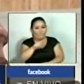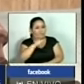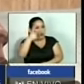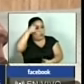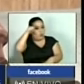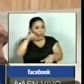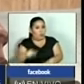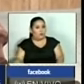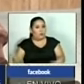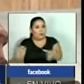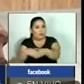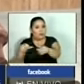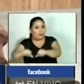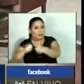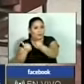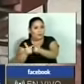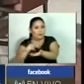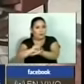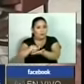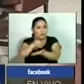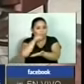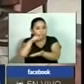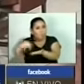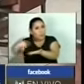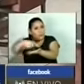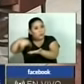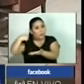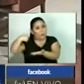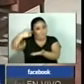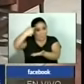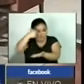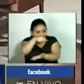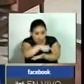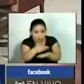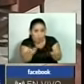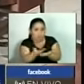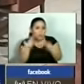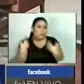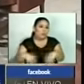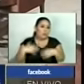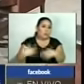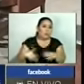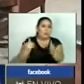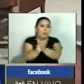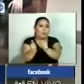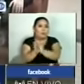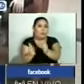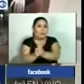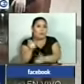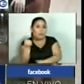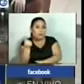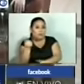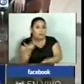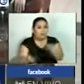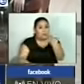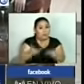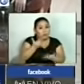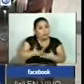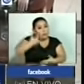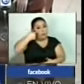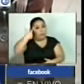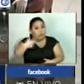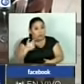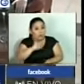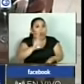por la Asociación de Colegios Privados, quienes dicen que de efectuarse caerían en una crisis financiera y podría verse en riesgo